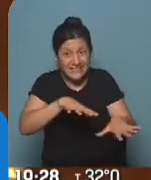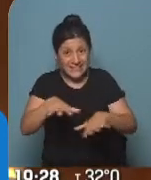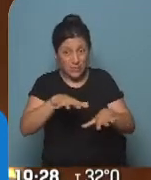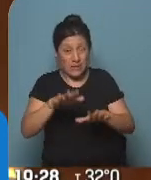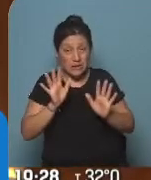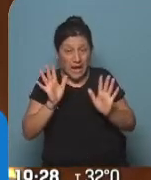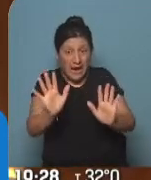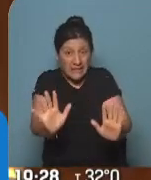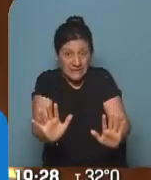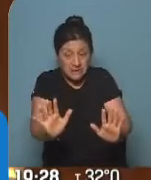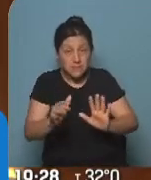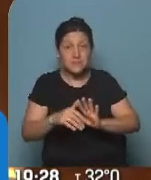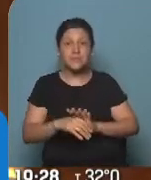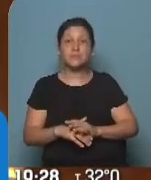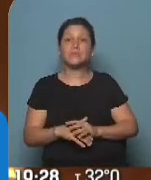por